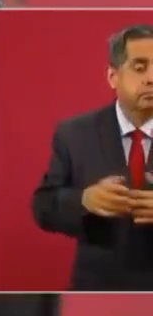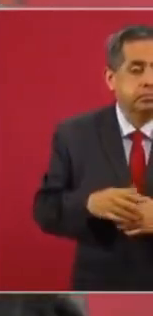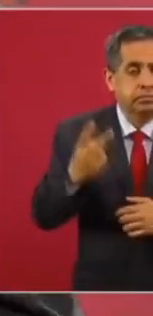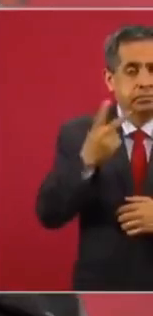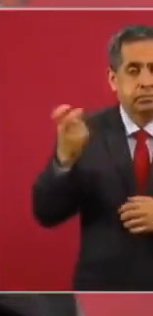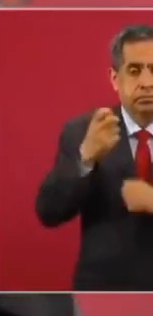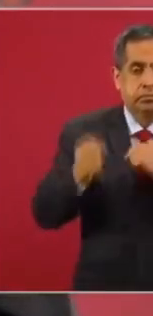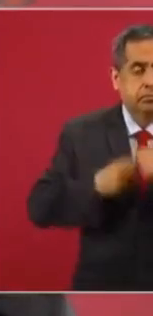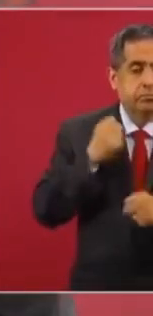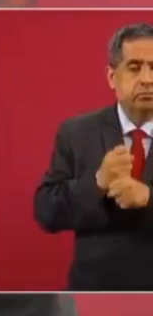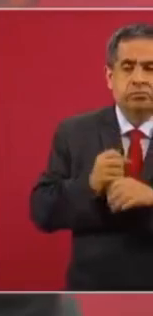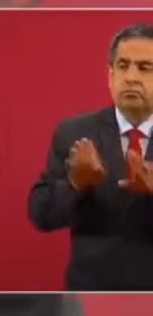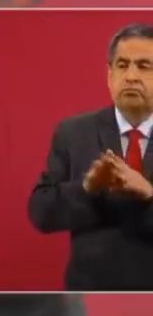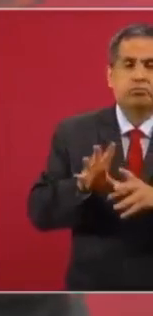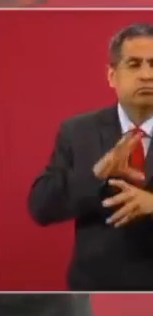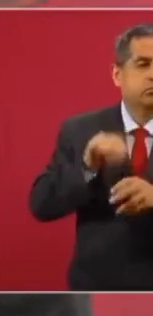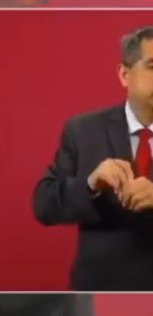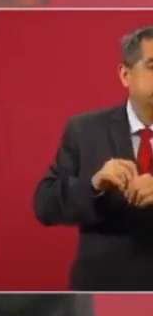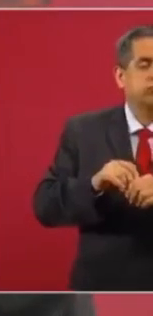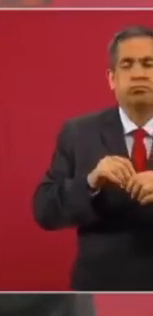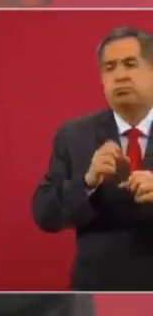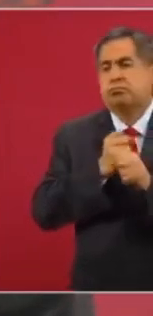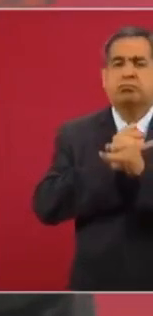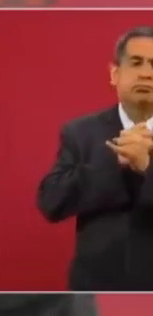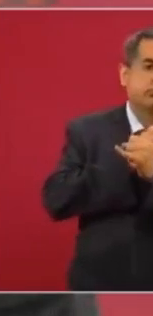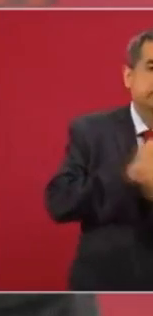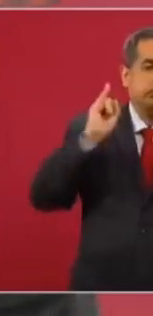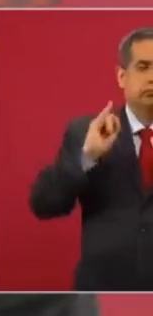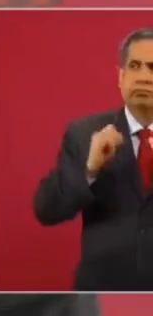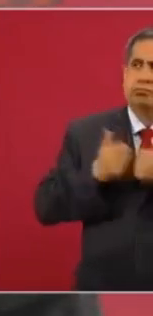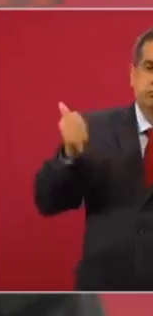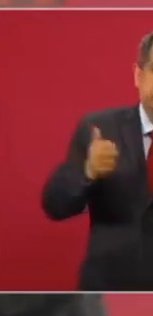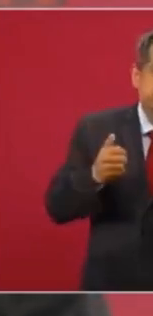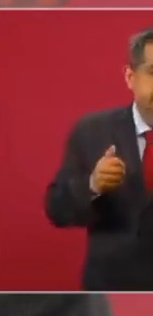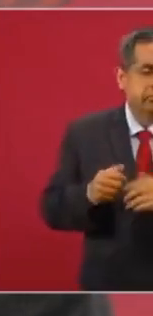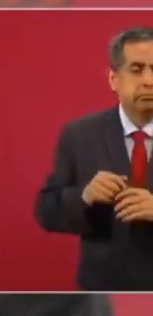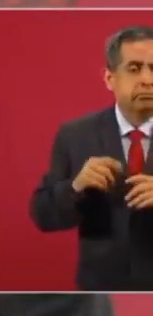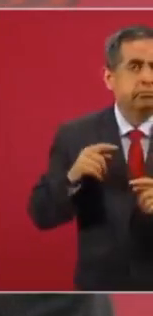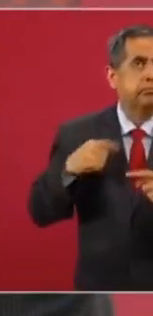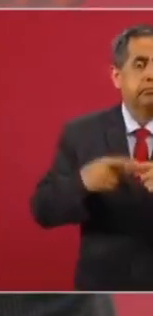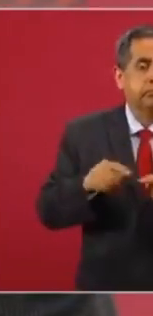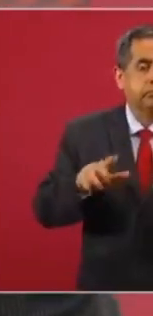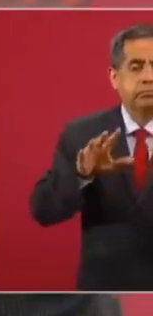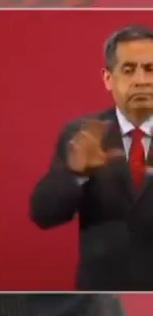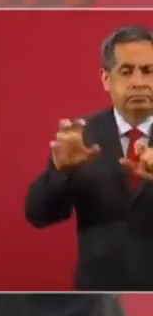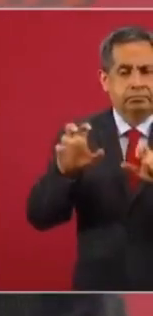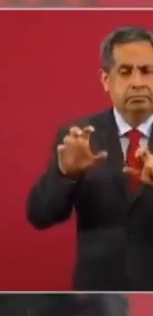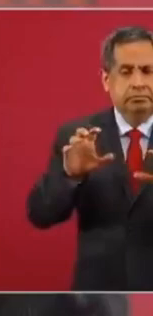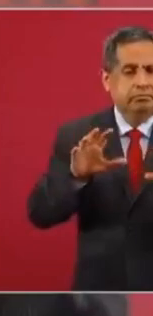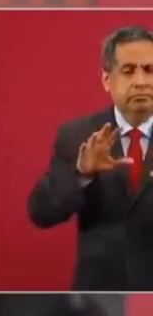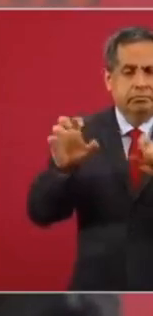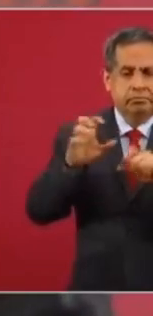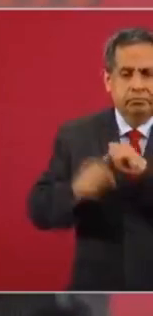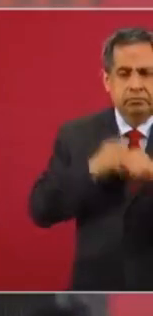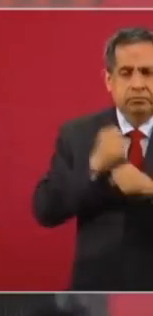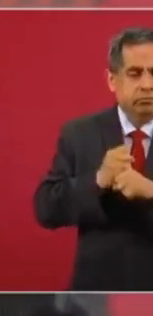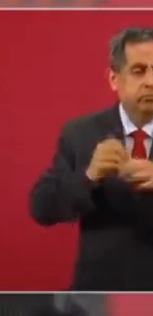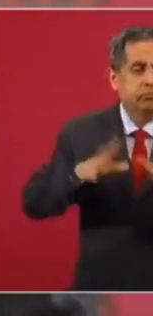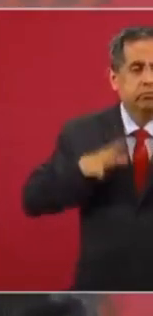los 200 años de la consumación de la independencia de México, también 700 años de la fundación de